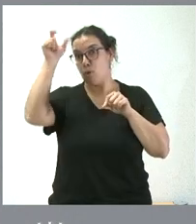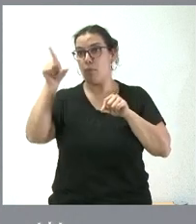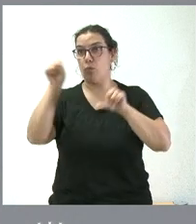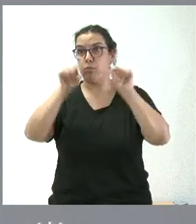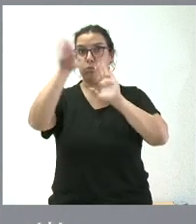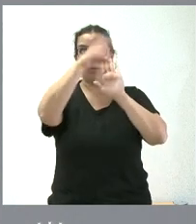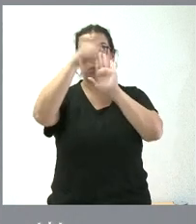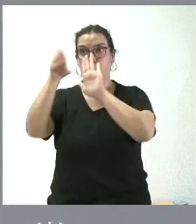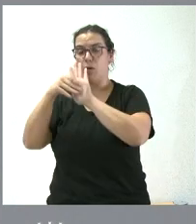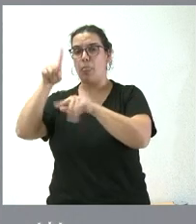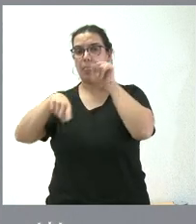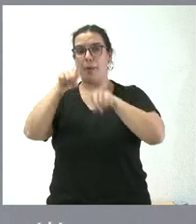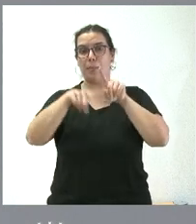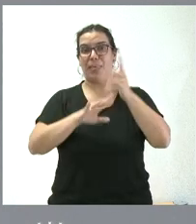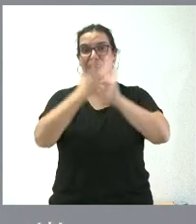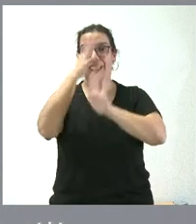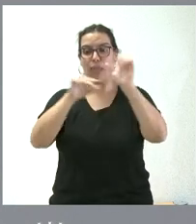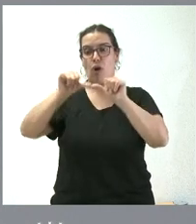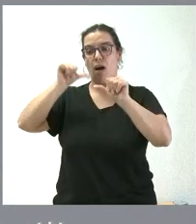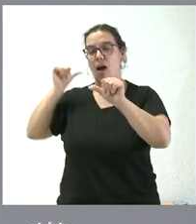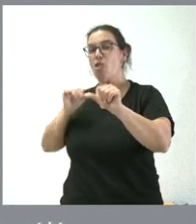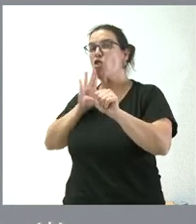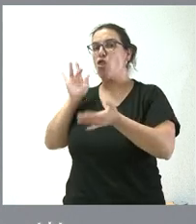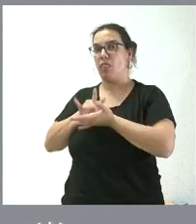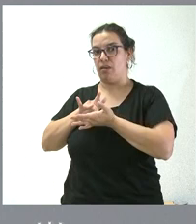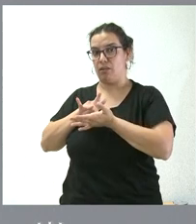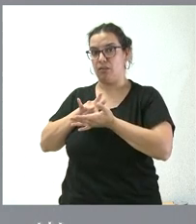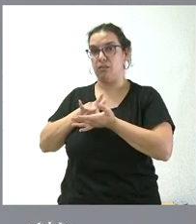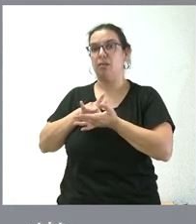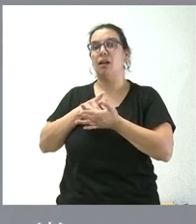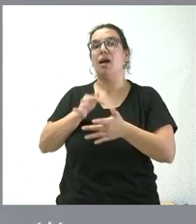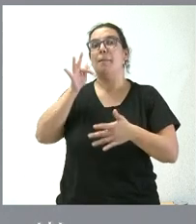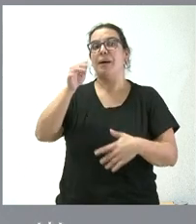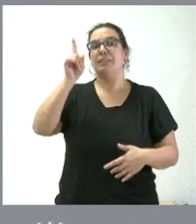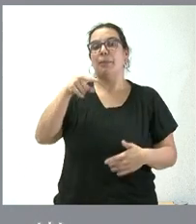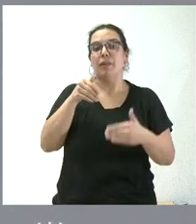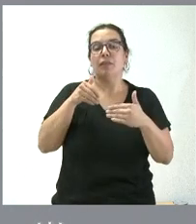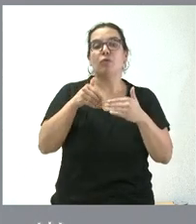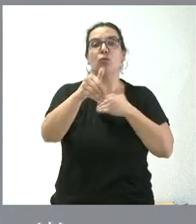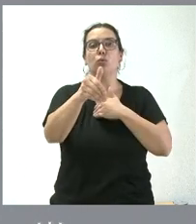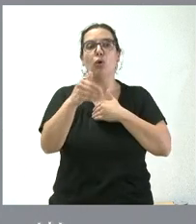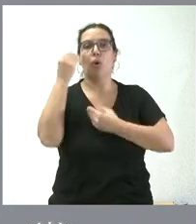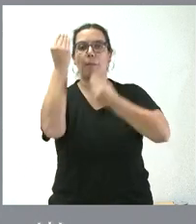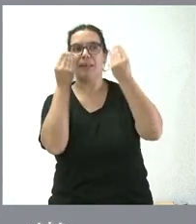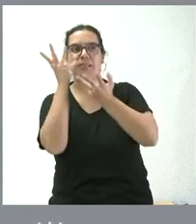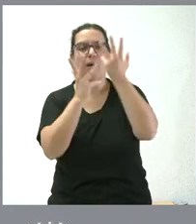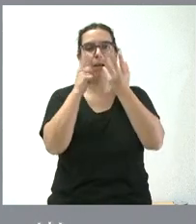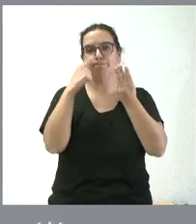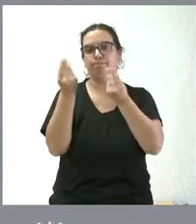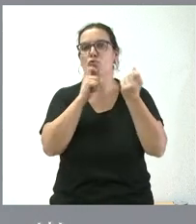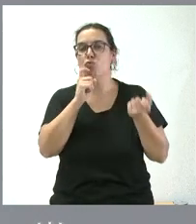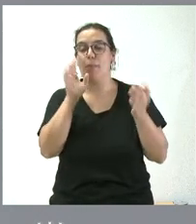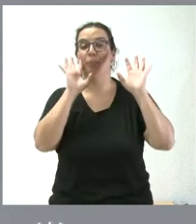si siempre con el historial de los incendios forestales que se han producido en el pasado y las expectativas también del futuro Es evidente que los